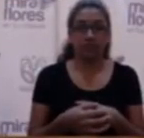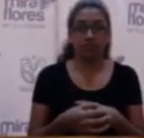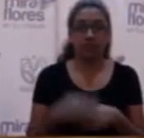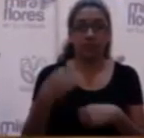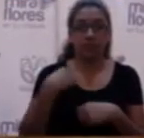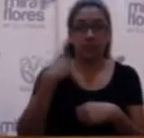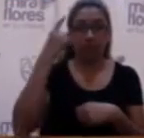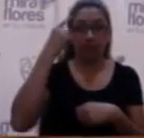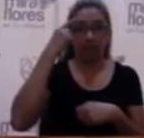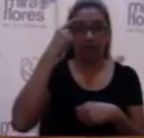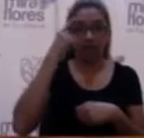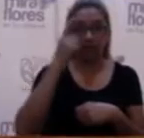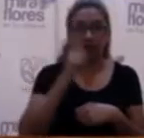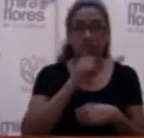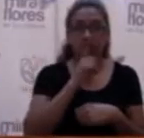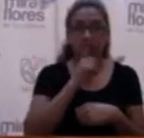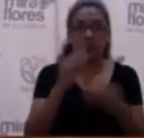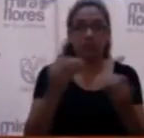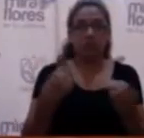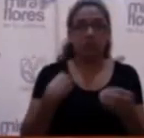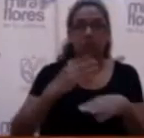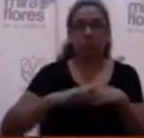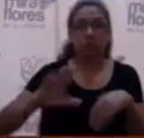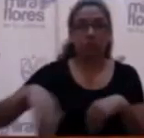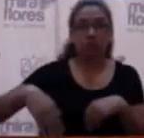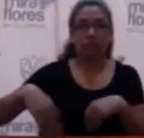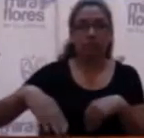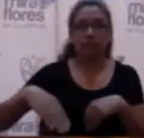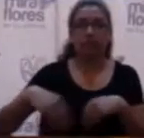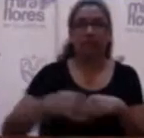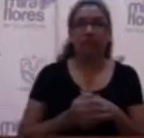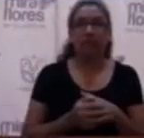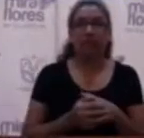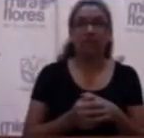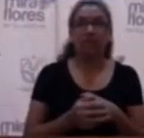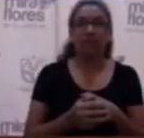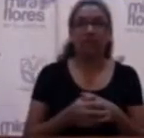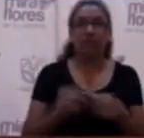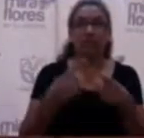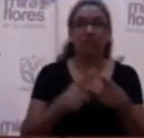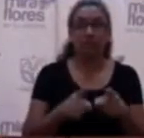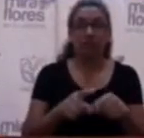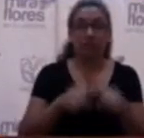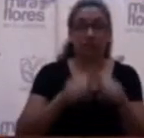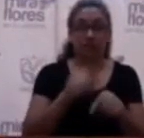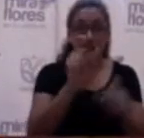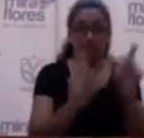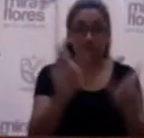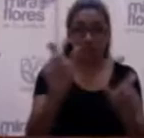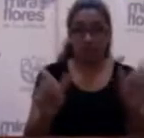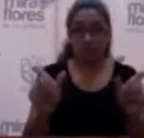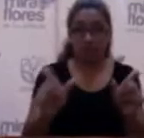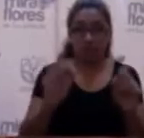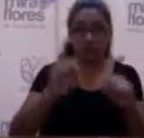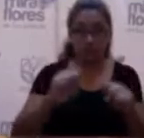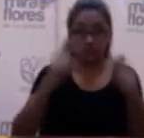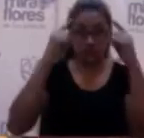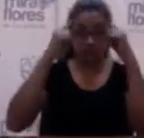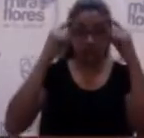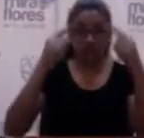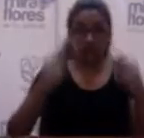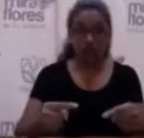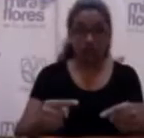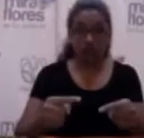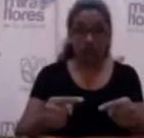Y creo que la abstención se da porque ha llegado tarde a la... Correcto, pero si los miembros del Consejo deciden